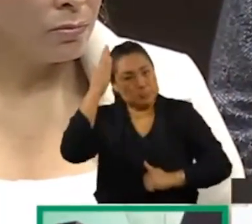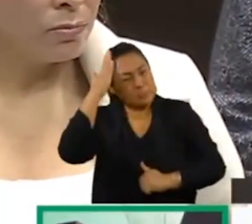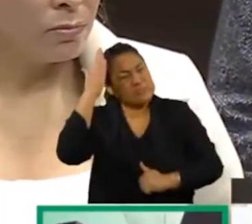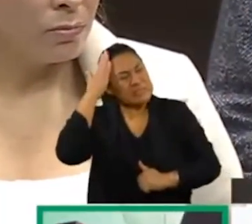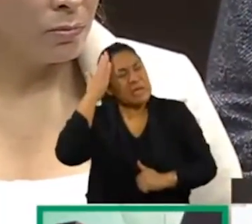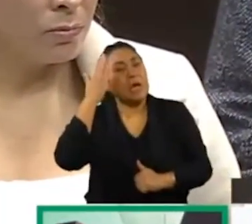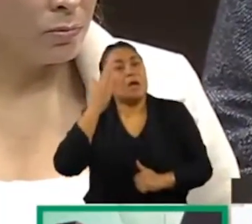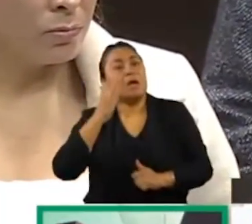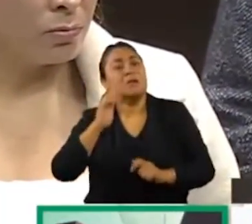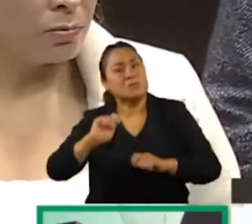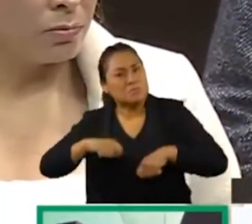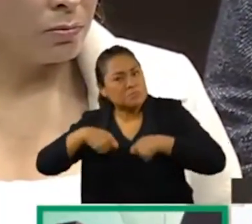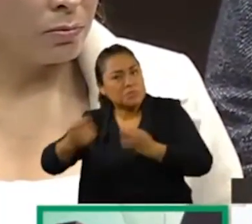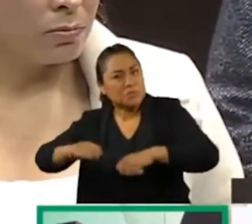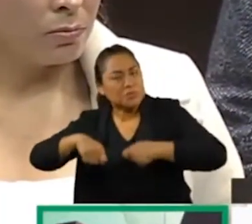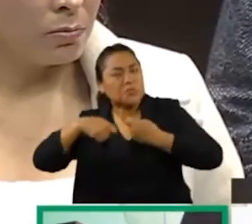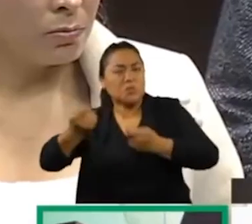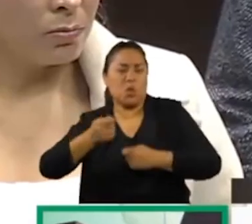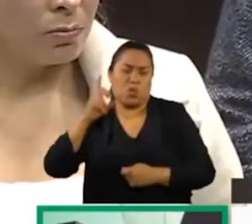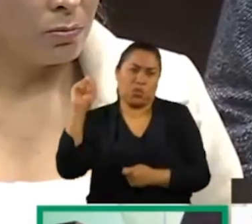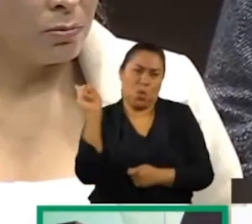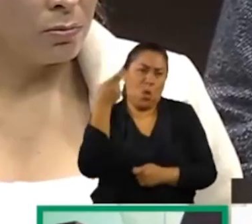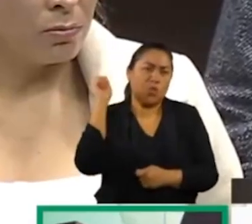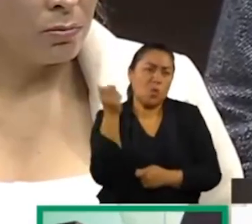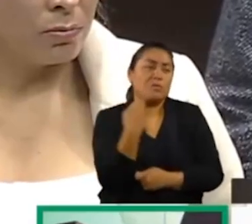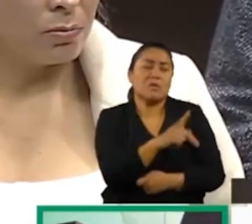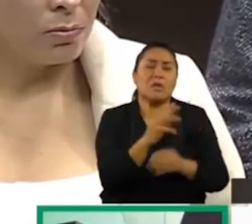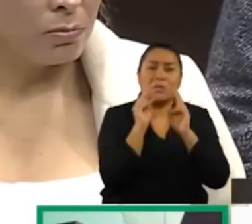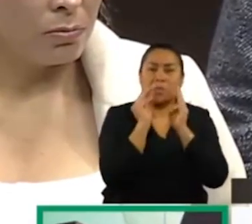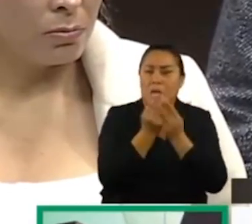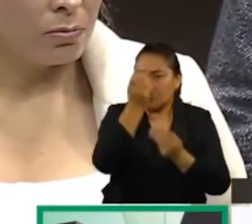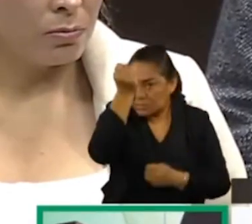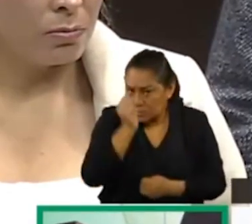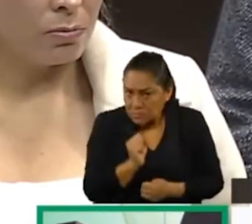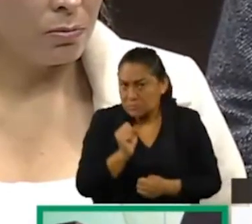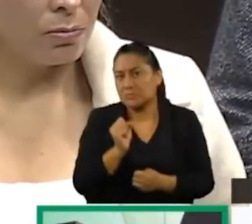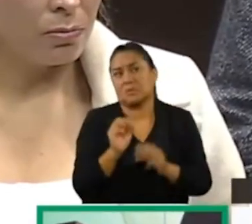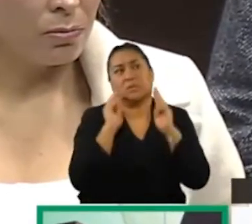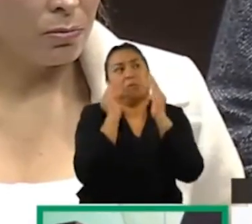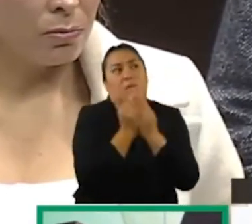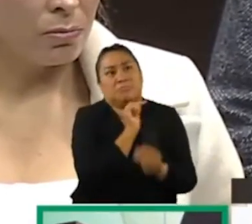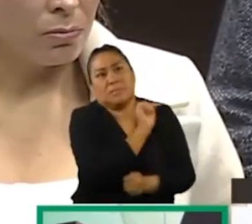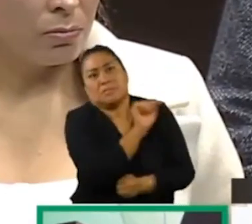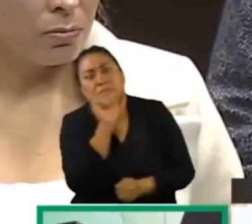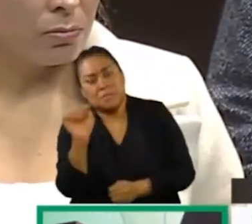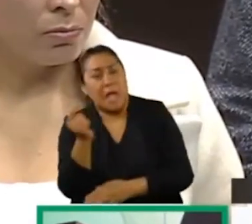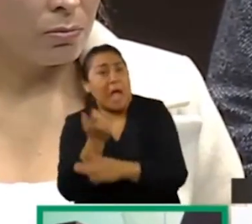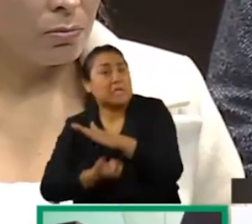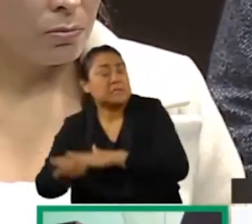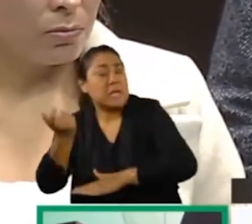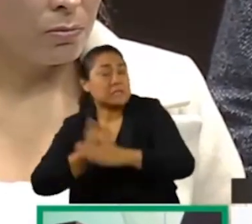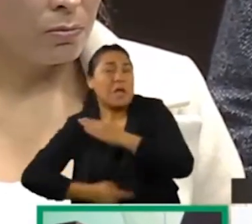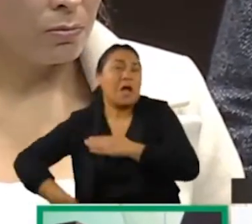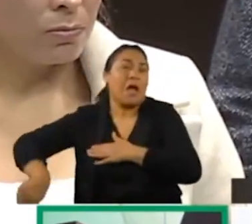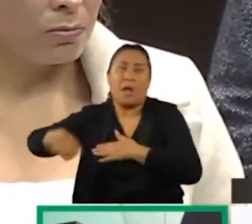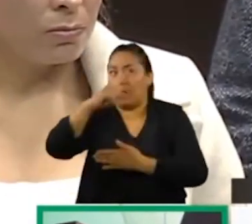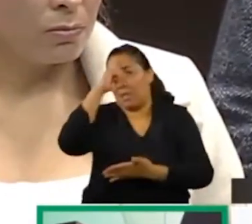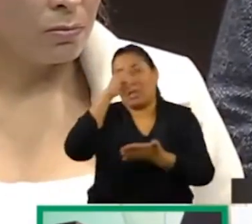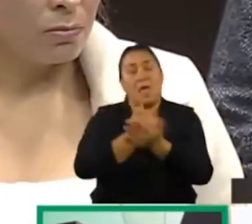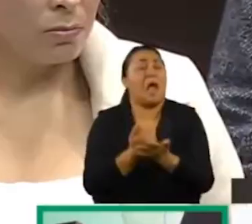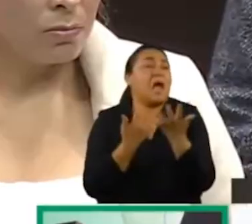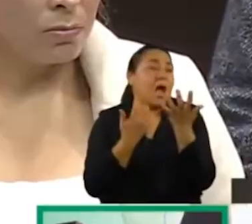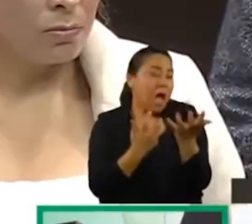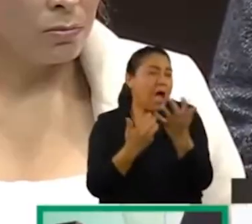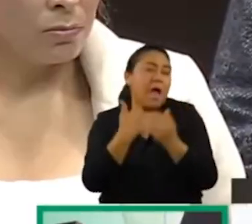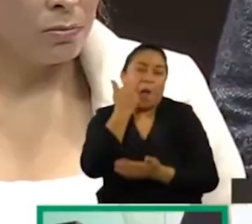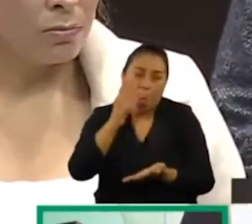maletas cargadas de dólares del cártel de Sinaloa o de otros grupos criminales. Eso es lo que añoran y por